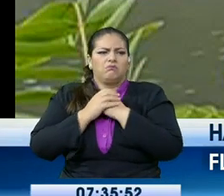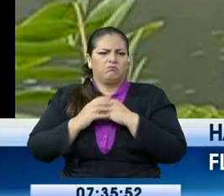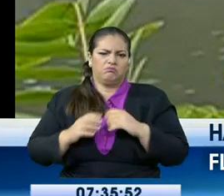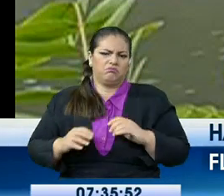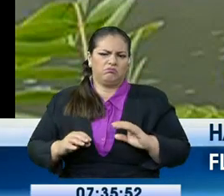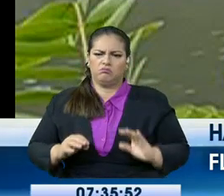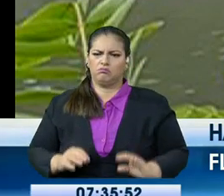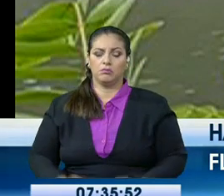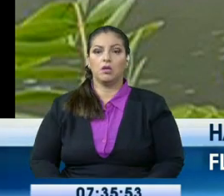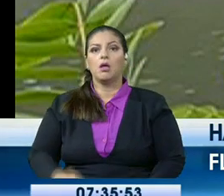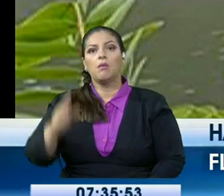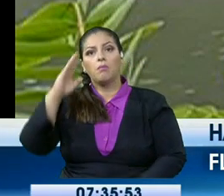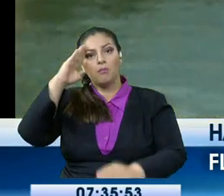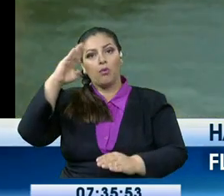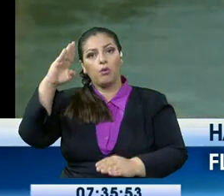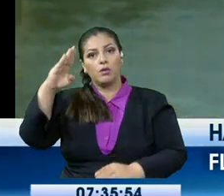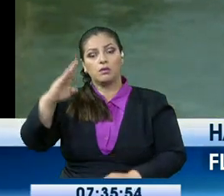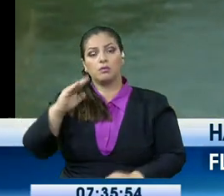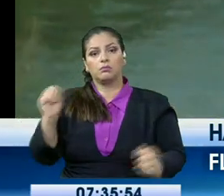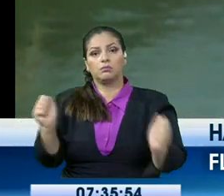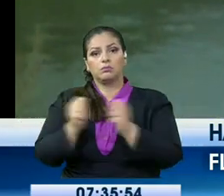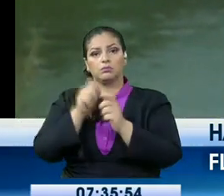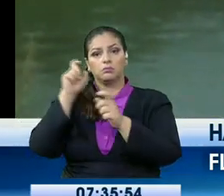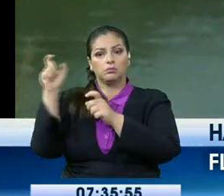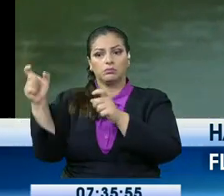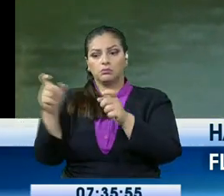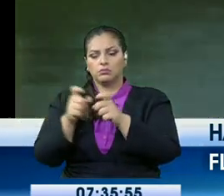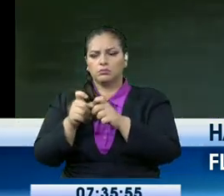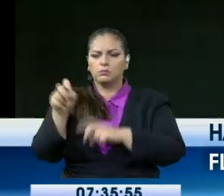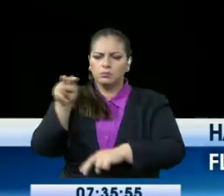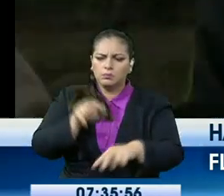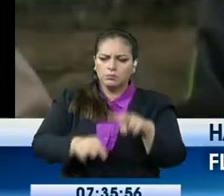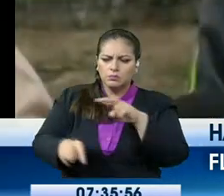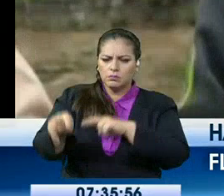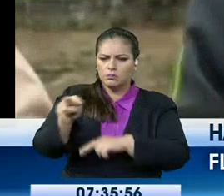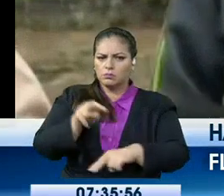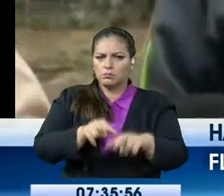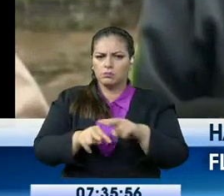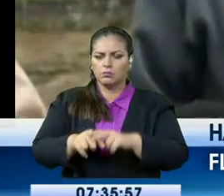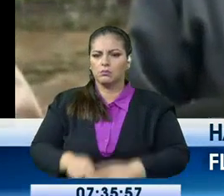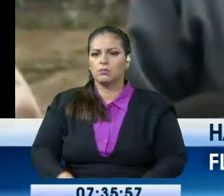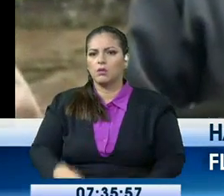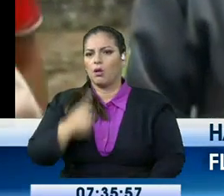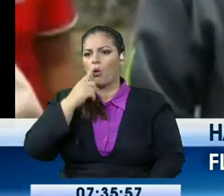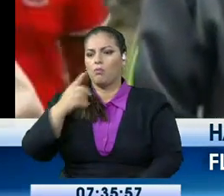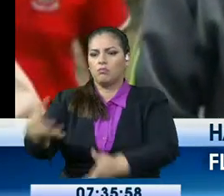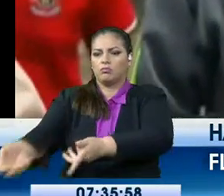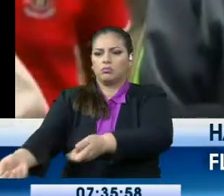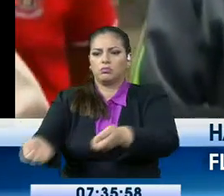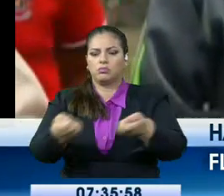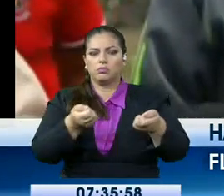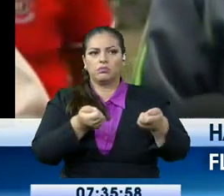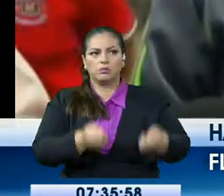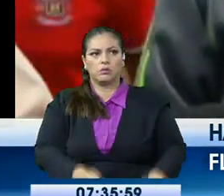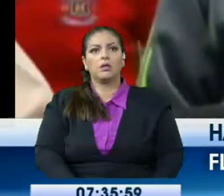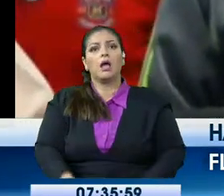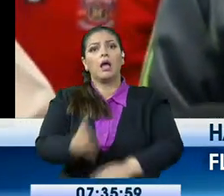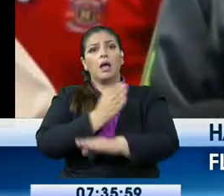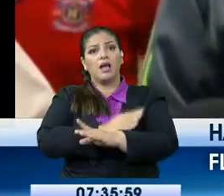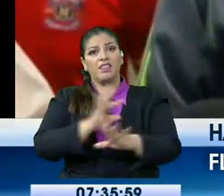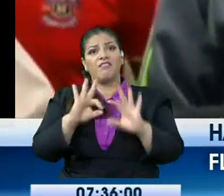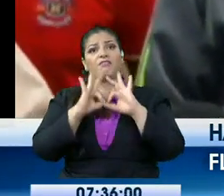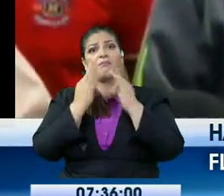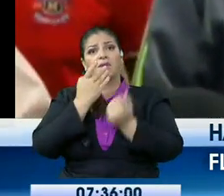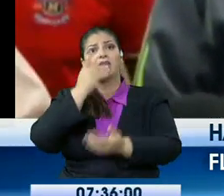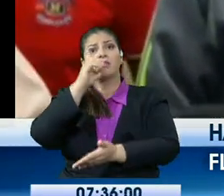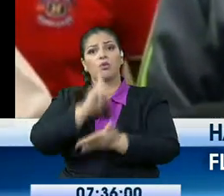presentes en el levantamiento del cadáver y descartaron que haya sido asesinado. El señor estaba reportado como desaparecido. Hace días había